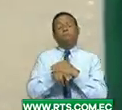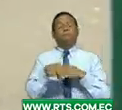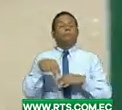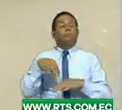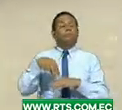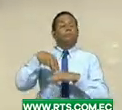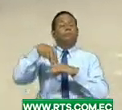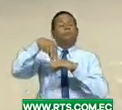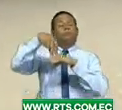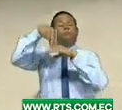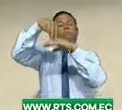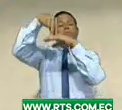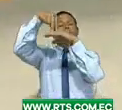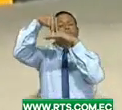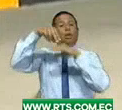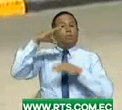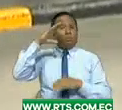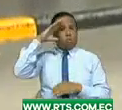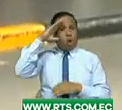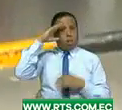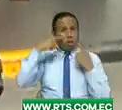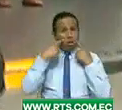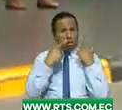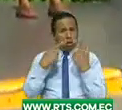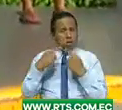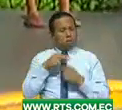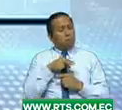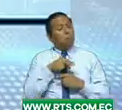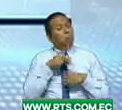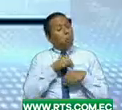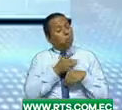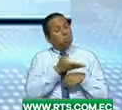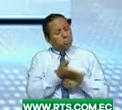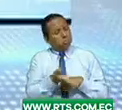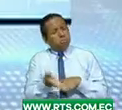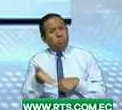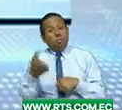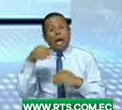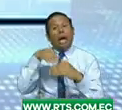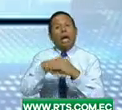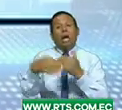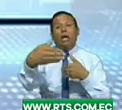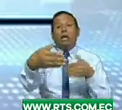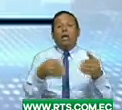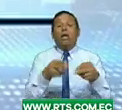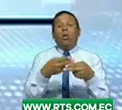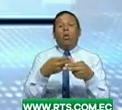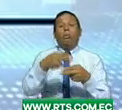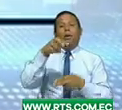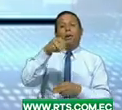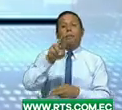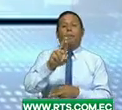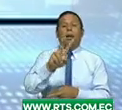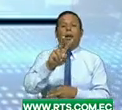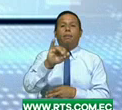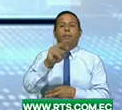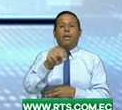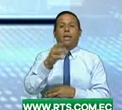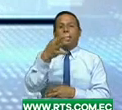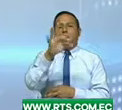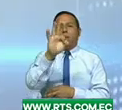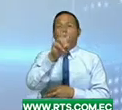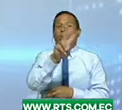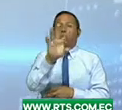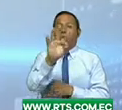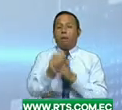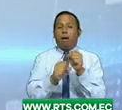sospechas entre los guardias, llegando hasta la habitación de Marvin Maximiliano Vergara San Martín, de 29 años de edad,